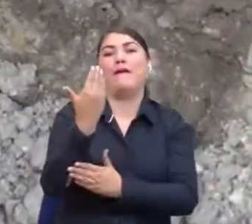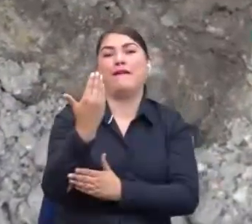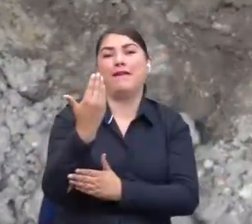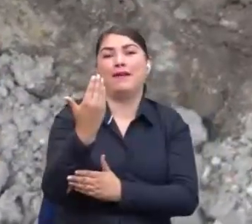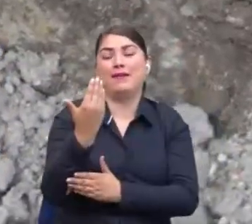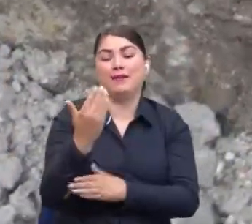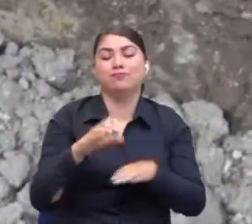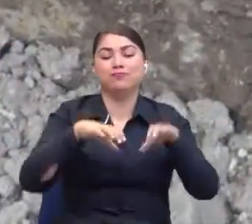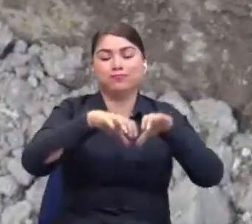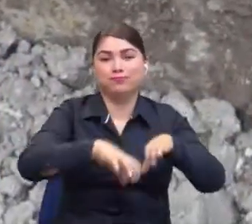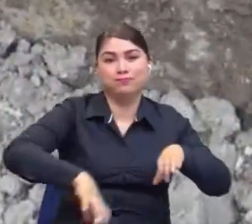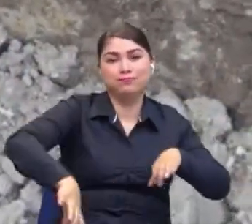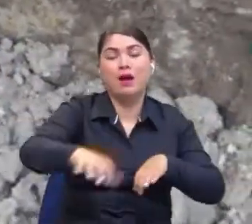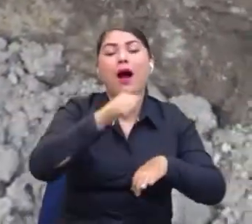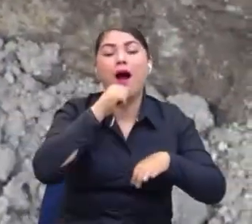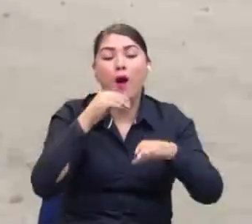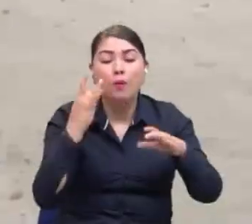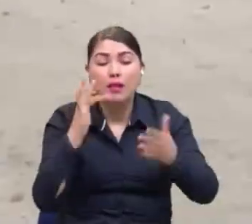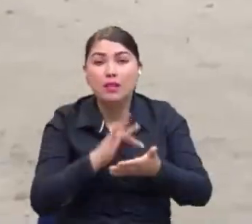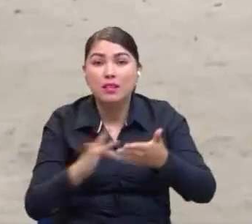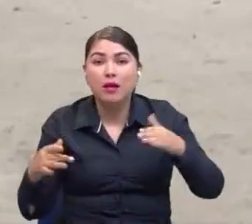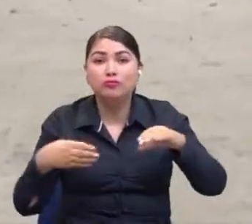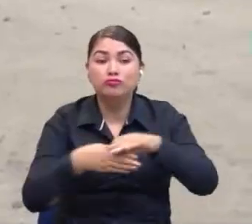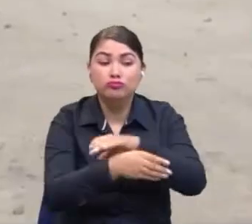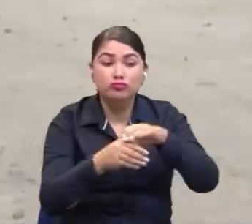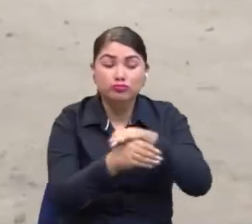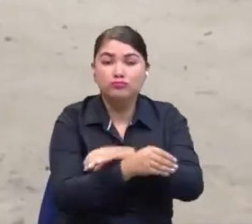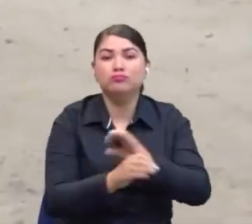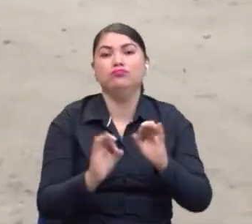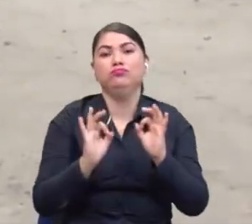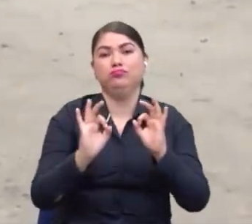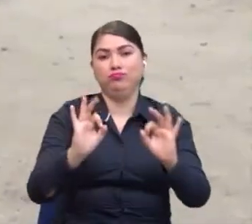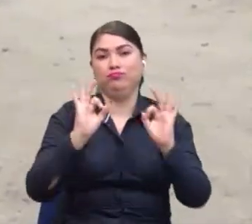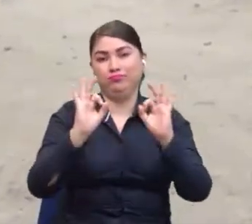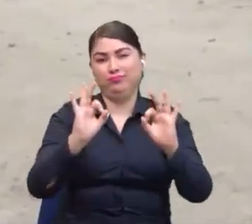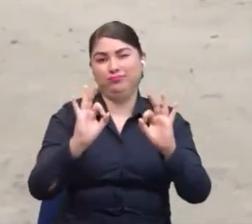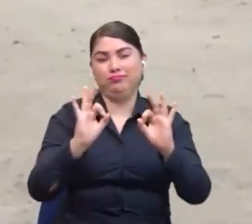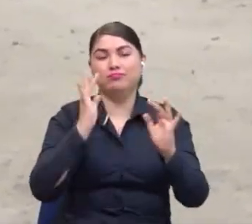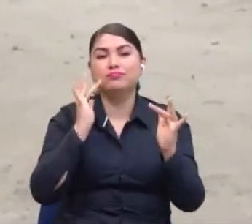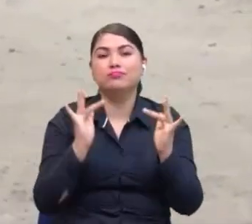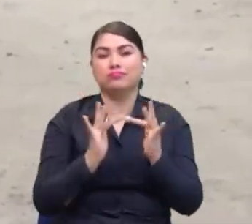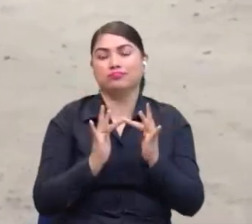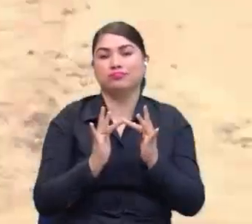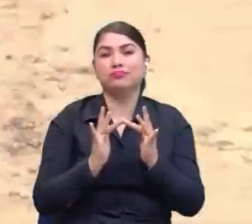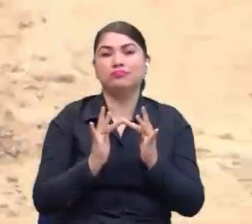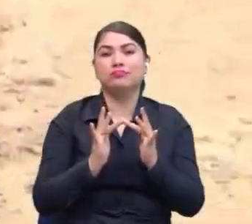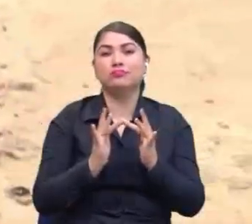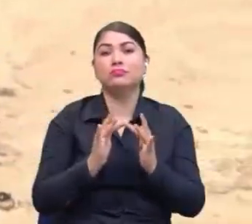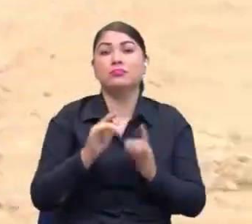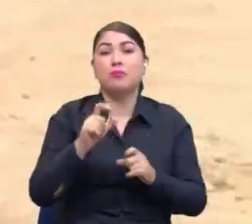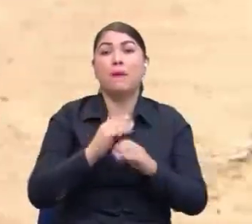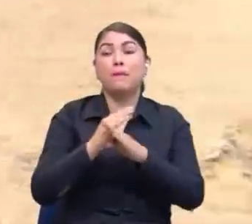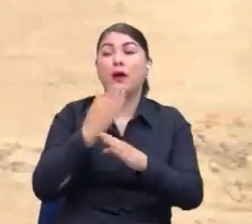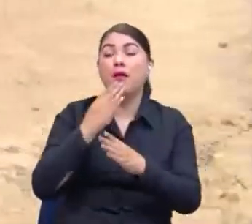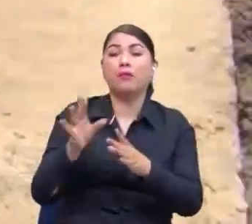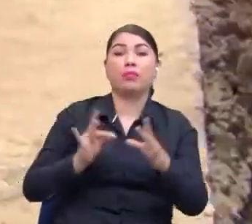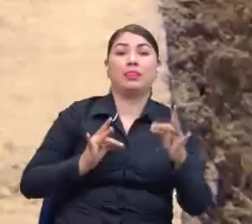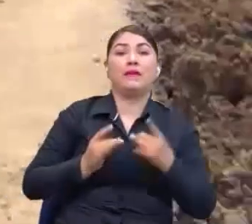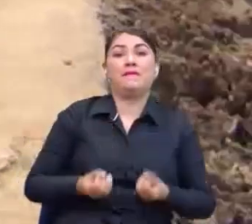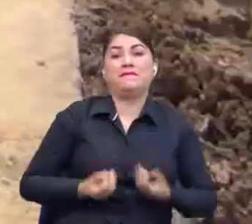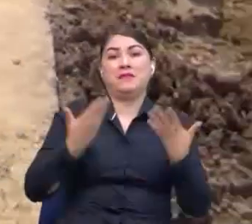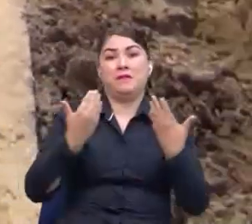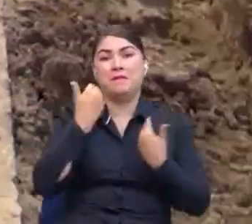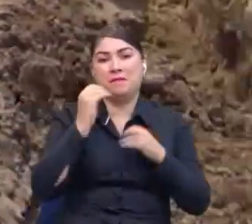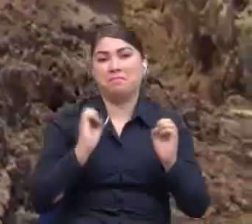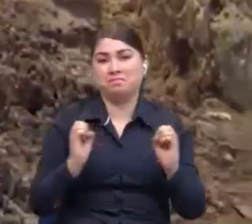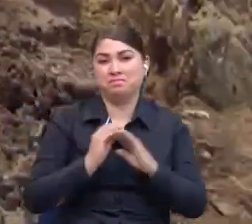su reposición para que el acceso al agua potable y al saneamiento básico sea la más adecuada y a su vez los prevenga de enfermedades